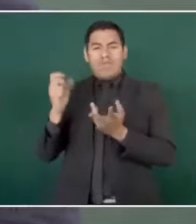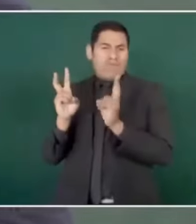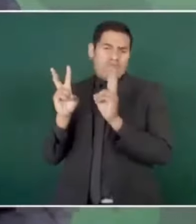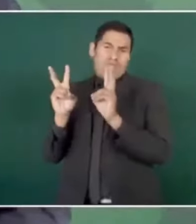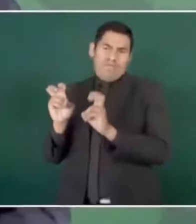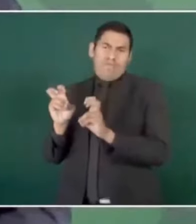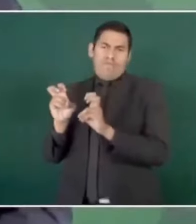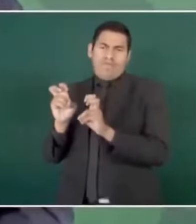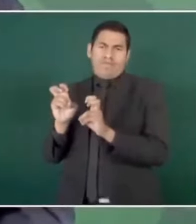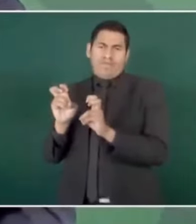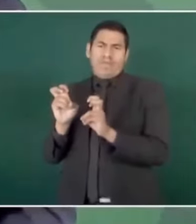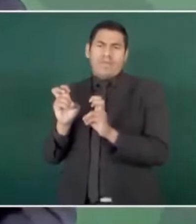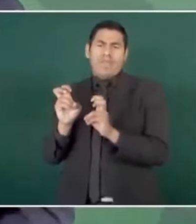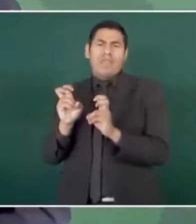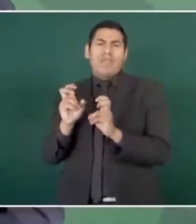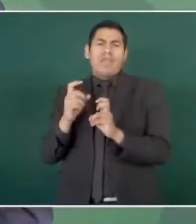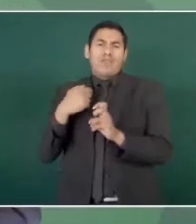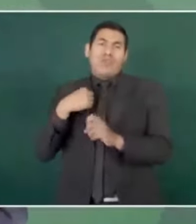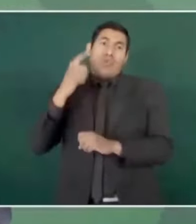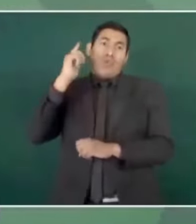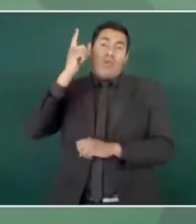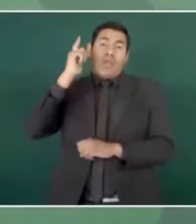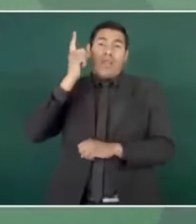yo espero que los